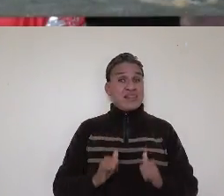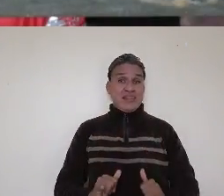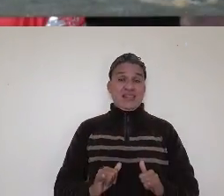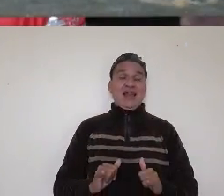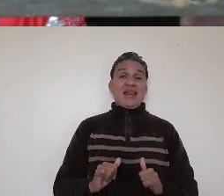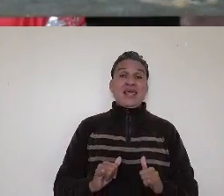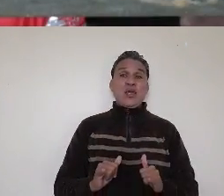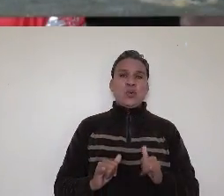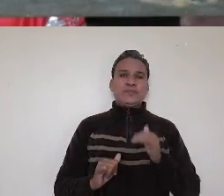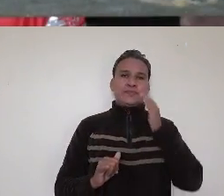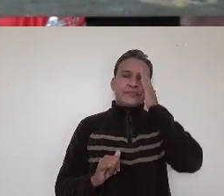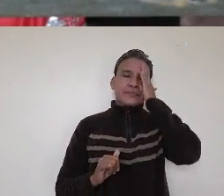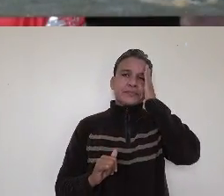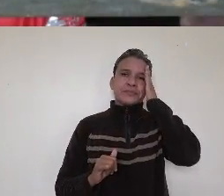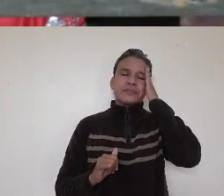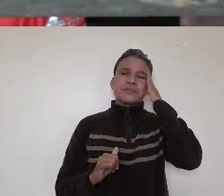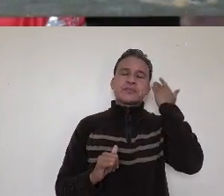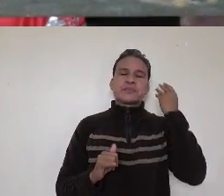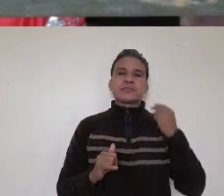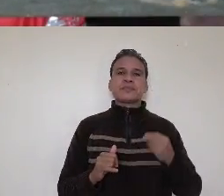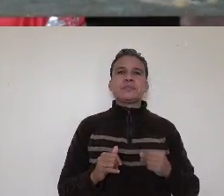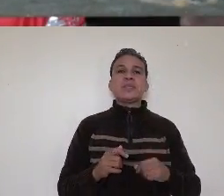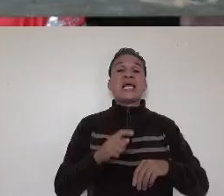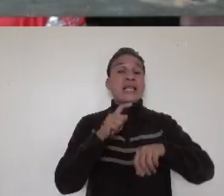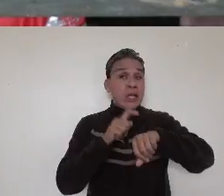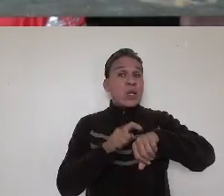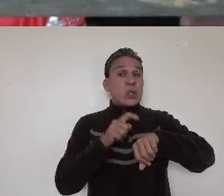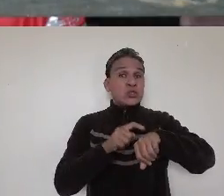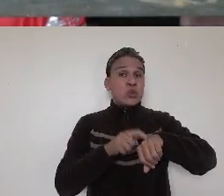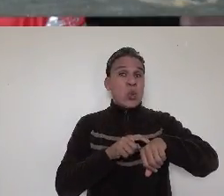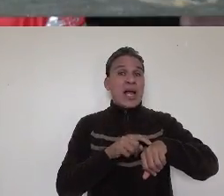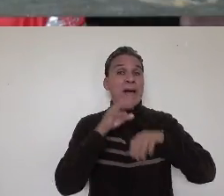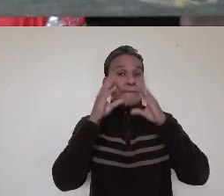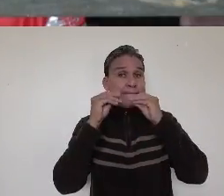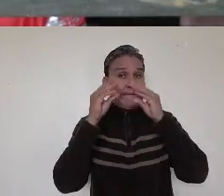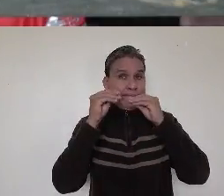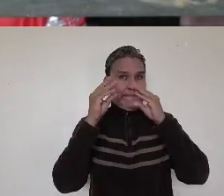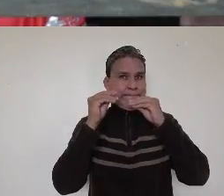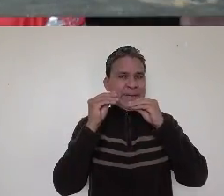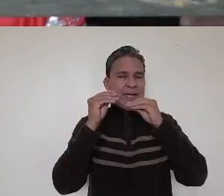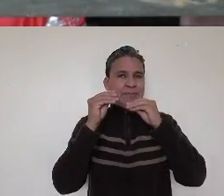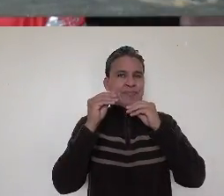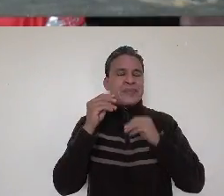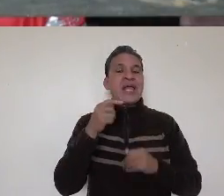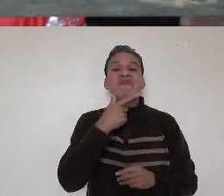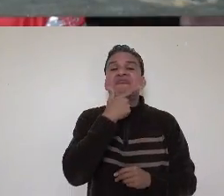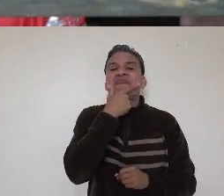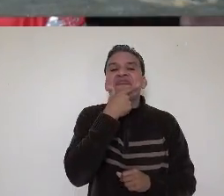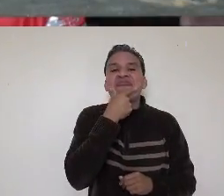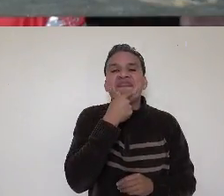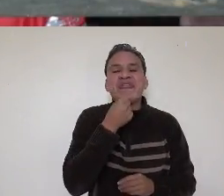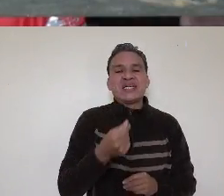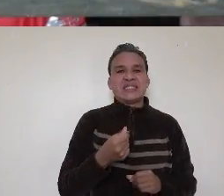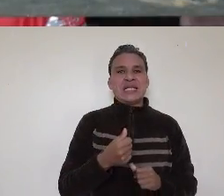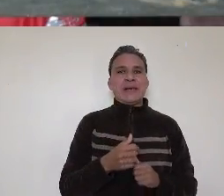libro del Apocalipsis a su debido momento. Y es sencillamente